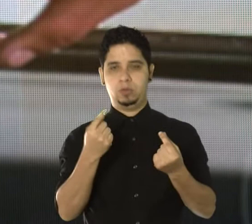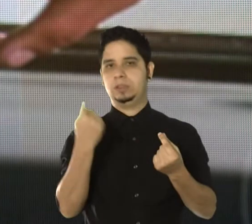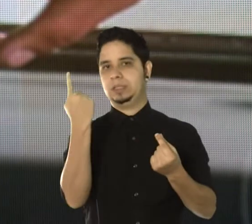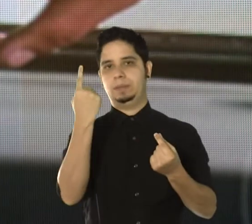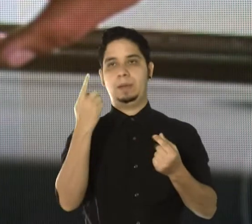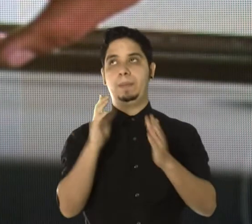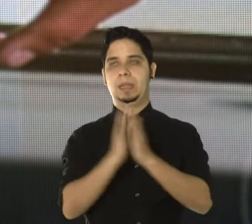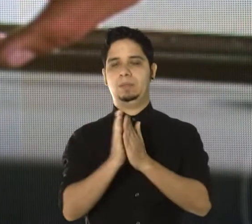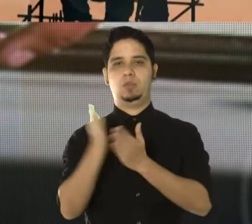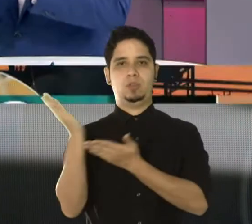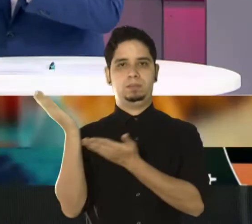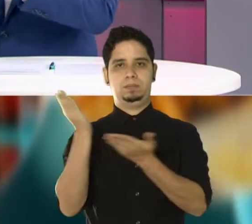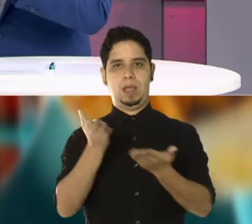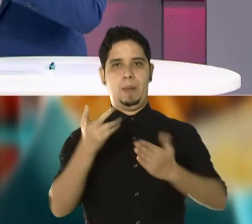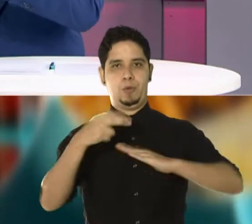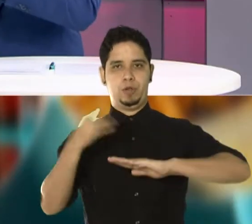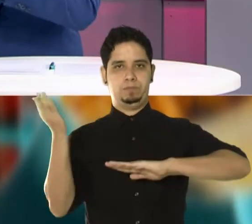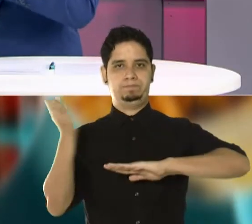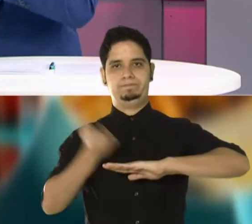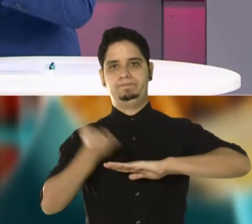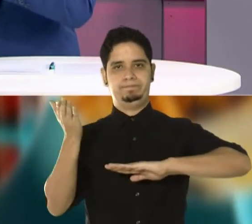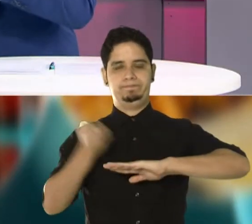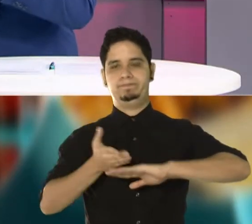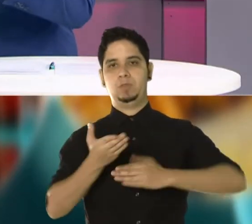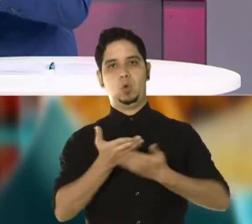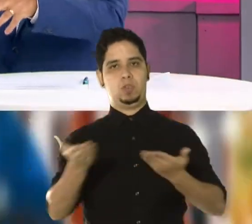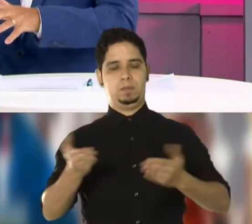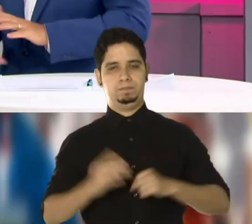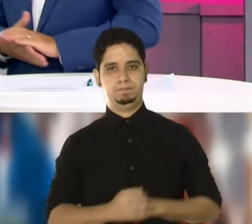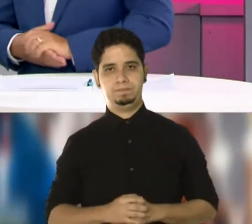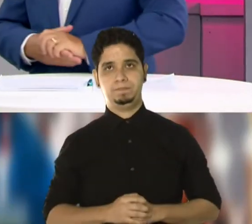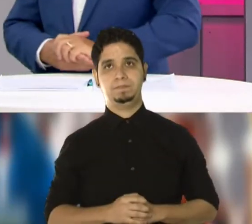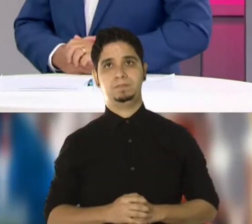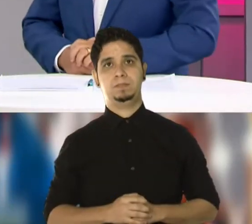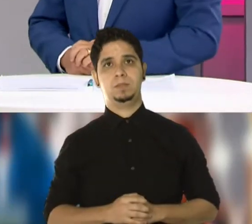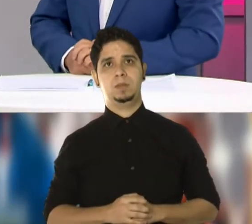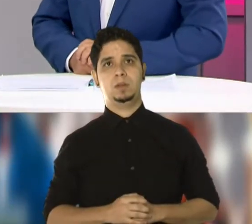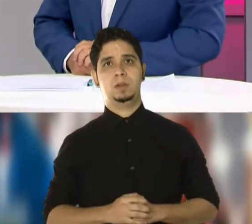actual conflicto que hay, les trae a ustedes o supone un problema de inventario a futuro?